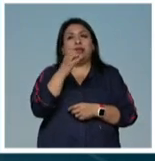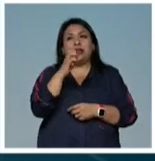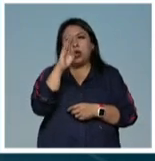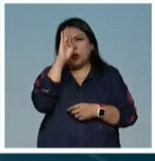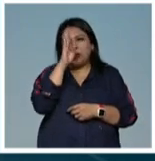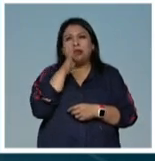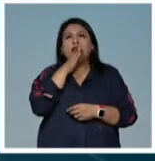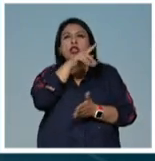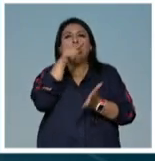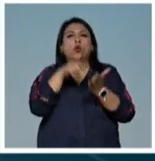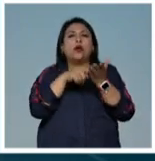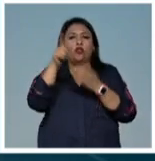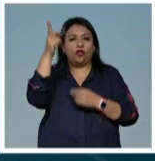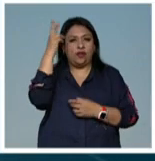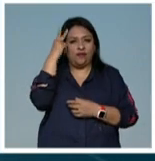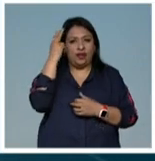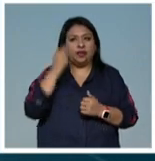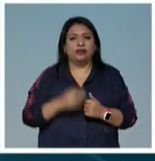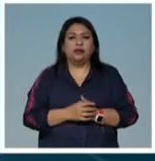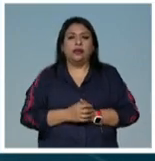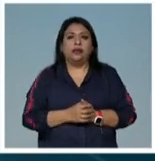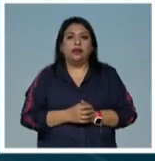el Palacio de Bellas Artes.